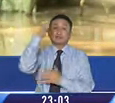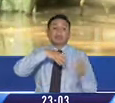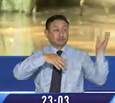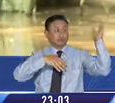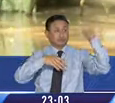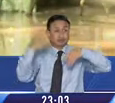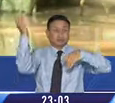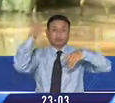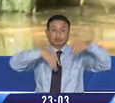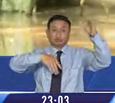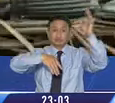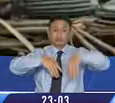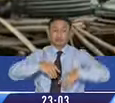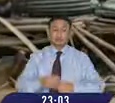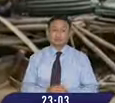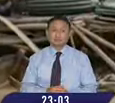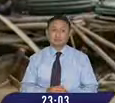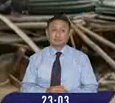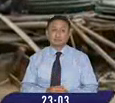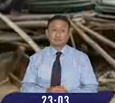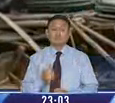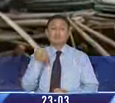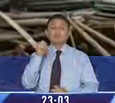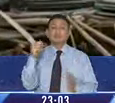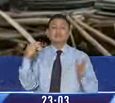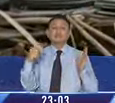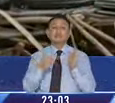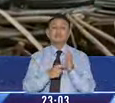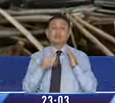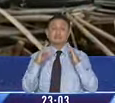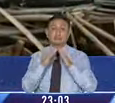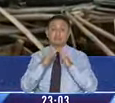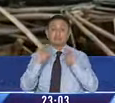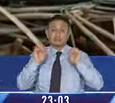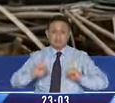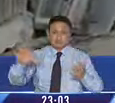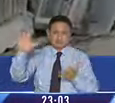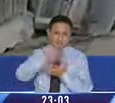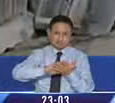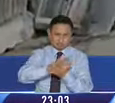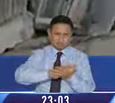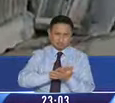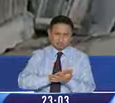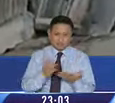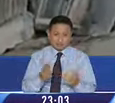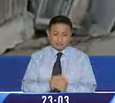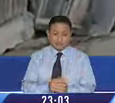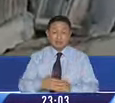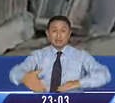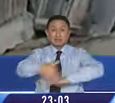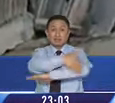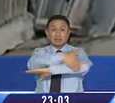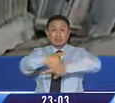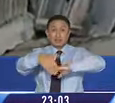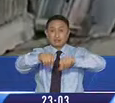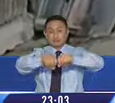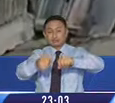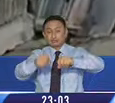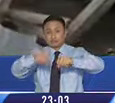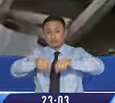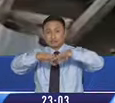estaba en pie. Cerca de 10.000 viviendas están completamente destrozadas. Carreteras se cuartearon